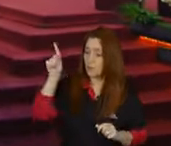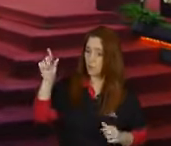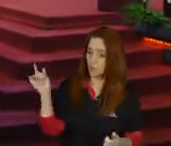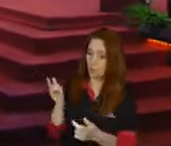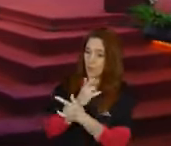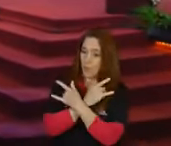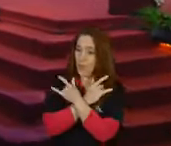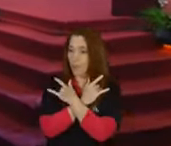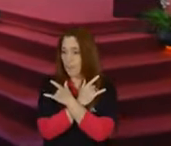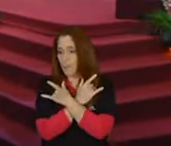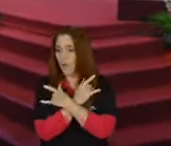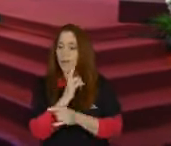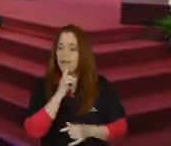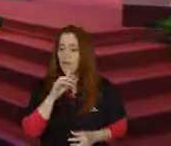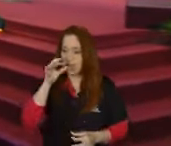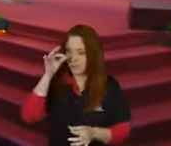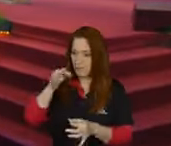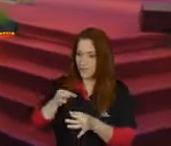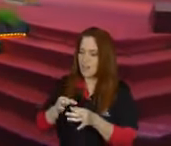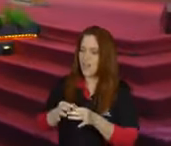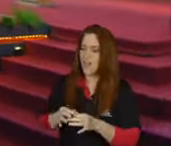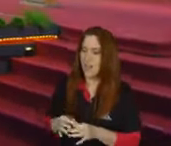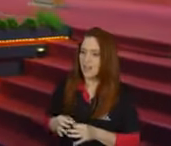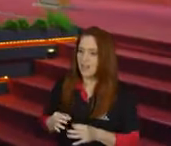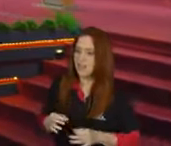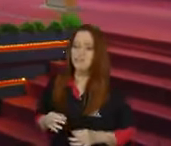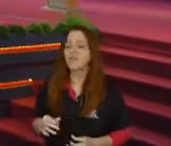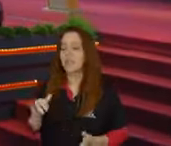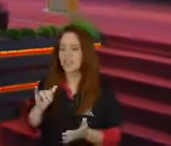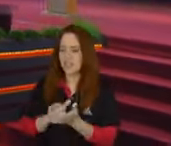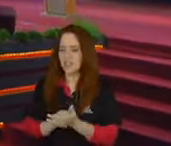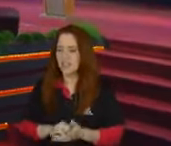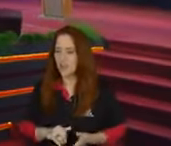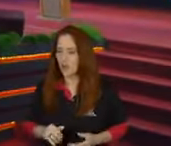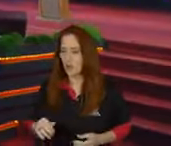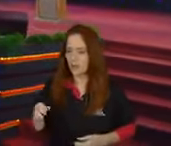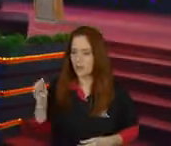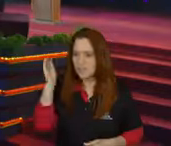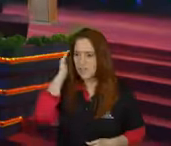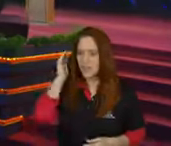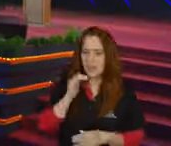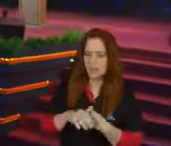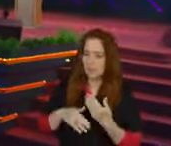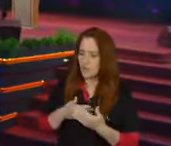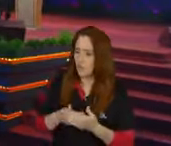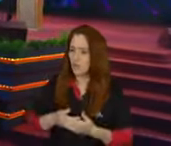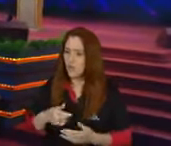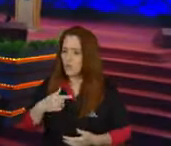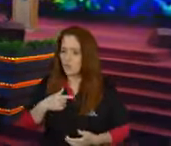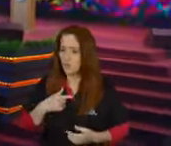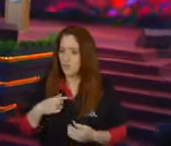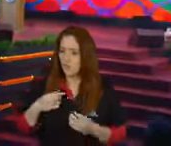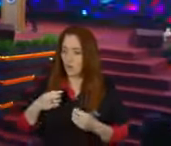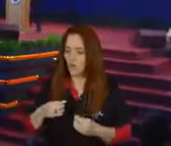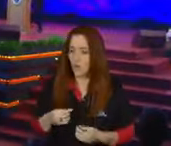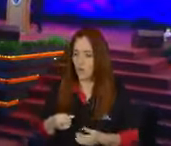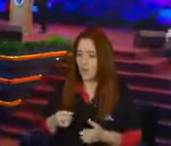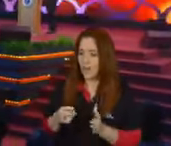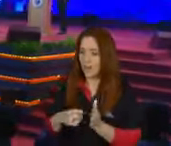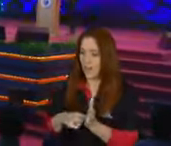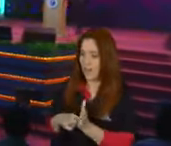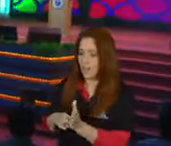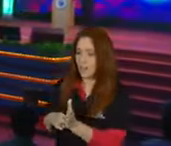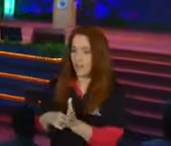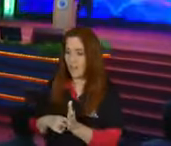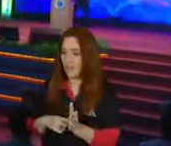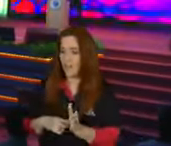lo sepan todos y la selva canta el coro. Le debo la vida entera a Jesús,